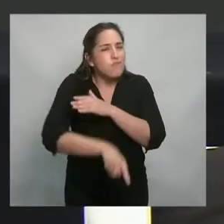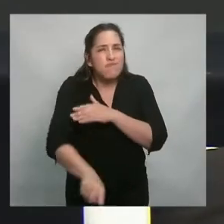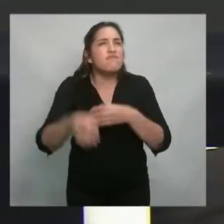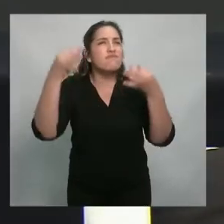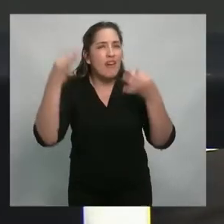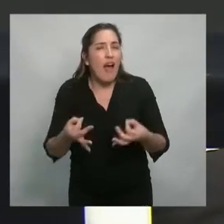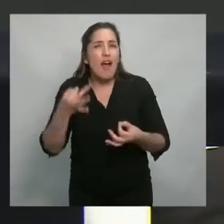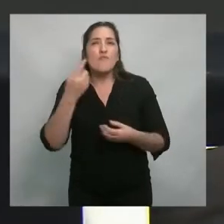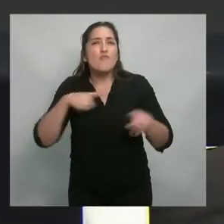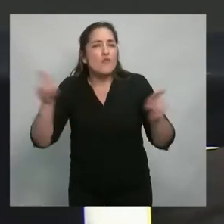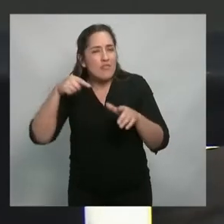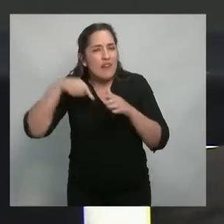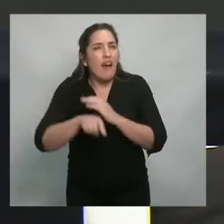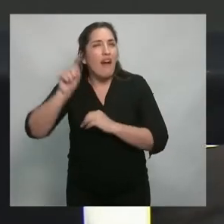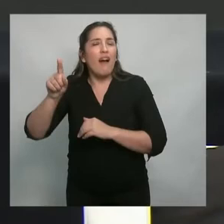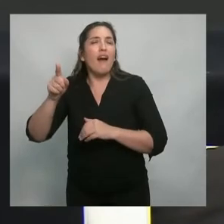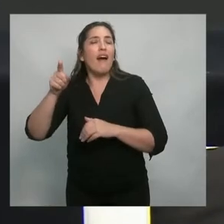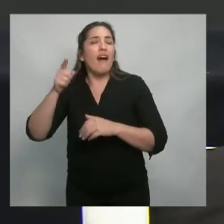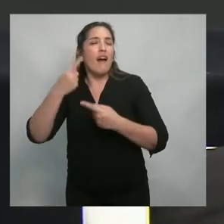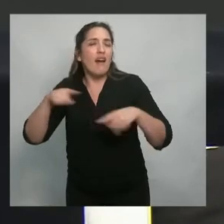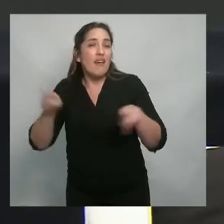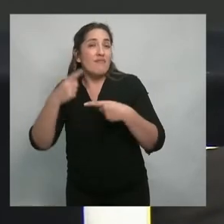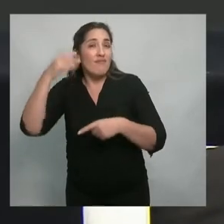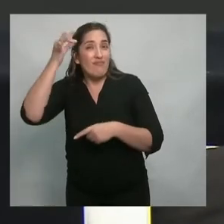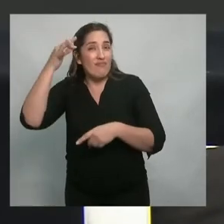las músicas mulatas son mucho más que entretenimiento.